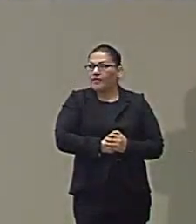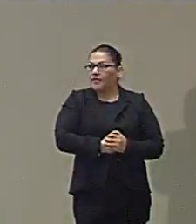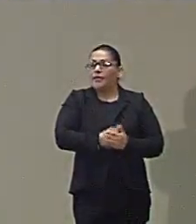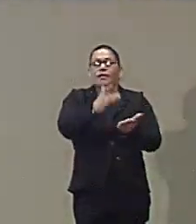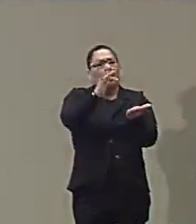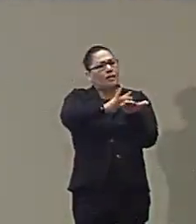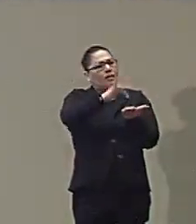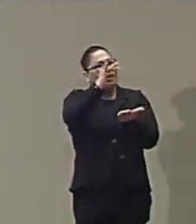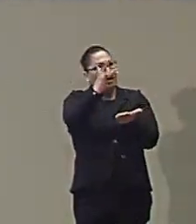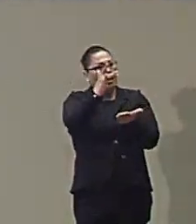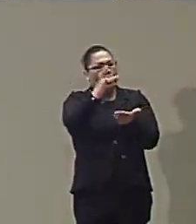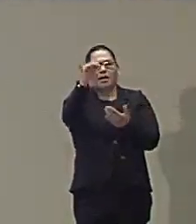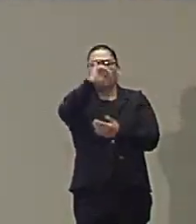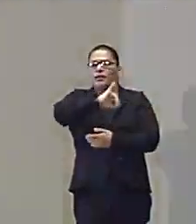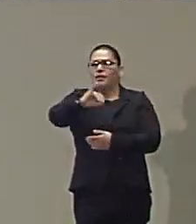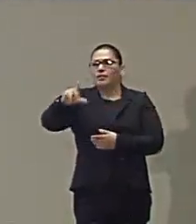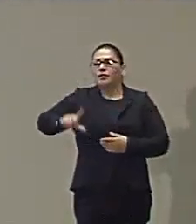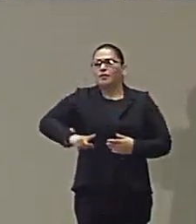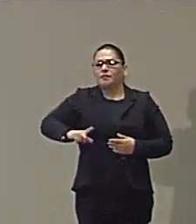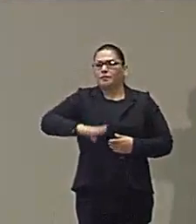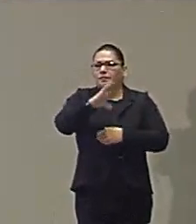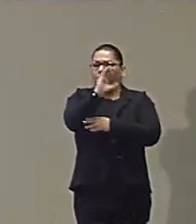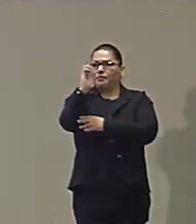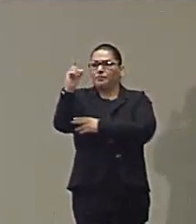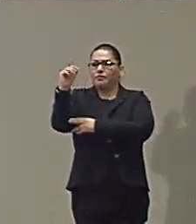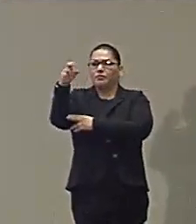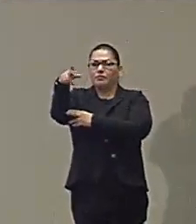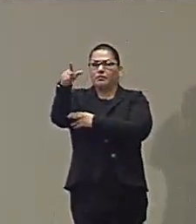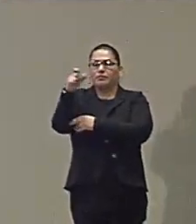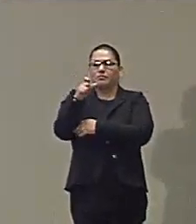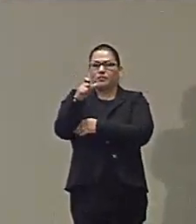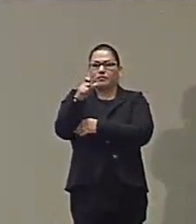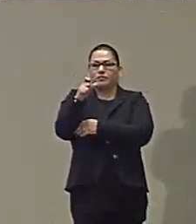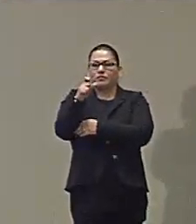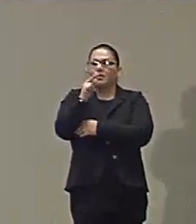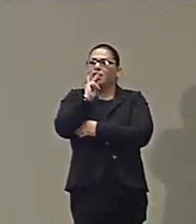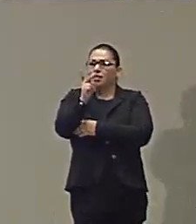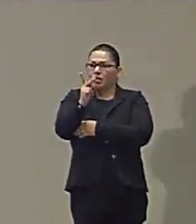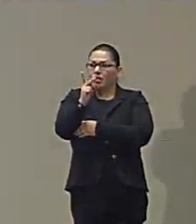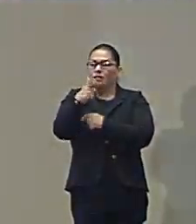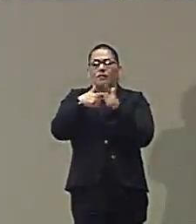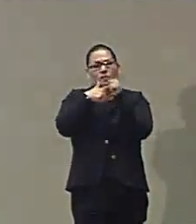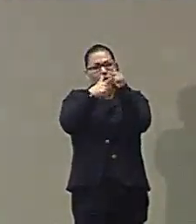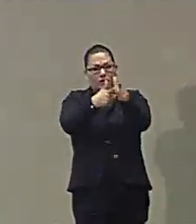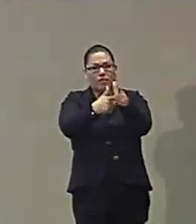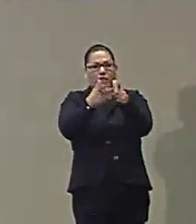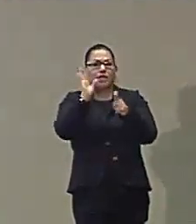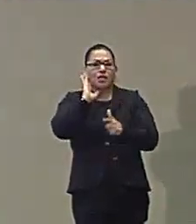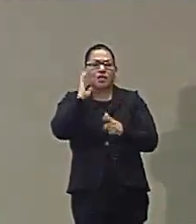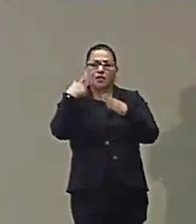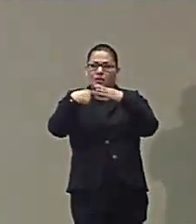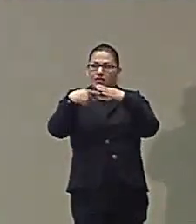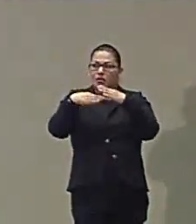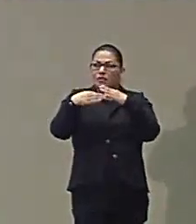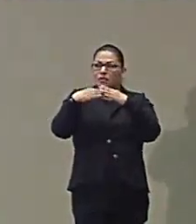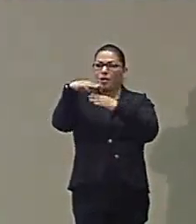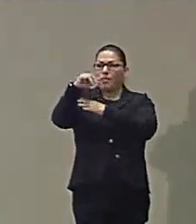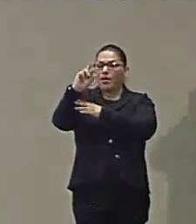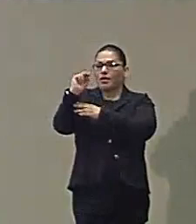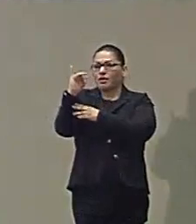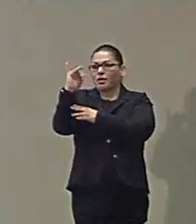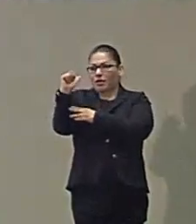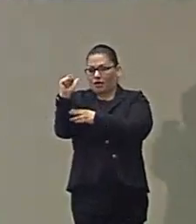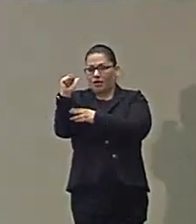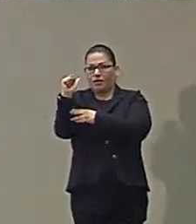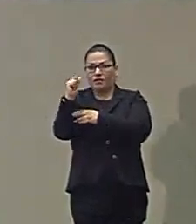agradecemos al jefe de gobierno de la ciudad de mexico por sus palabras a continuación escucharemos el mensaje de maría cristina